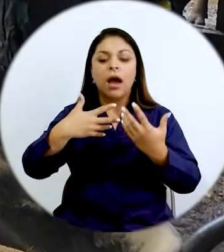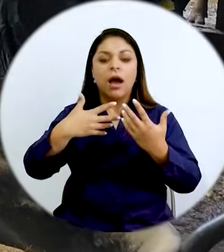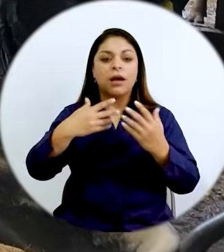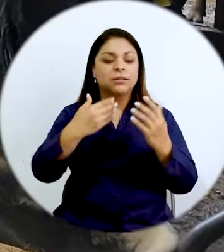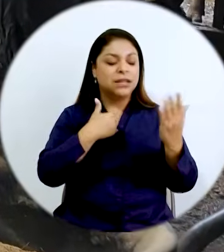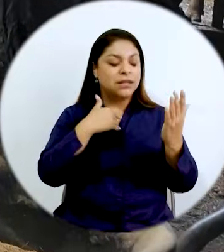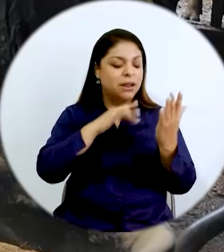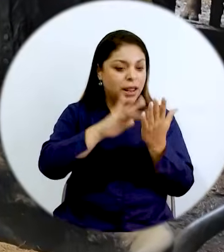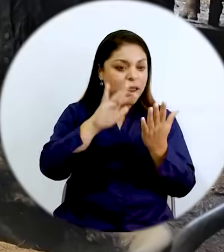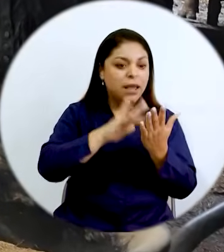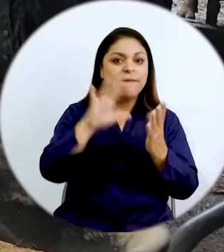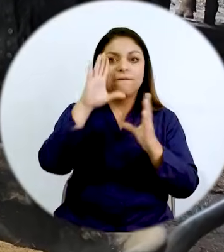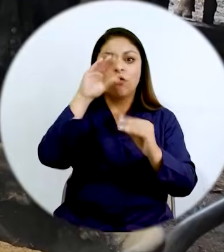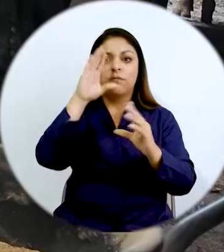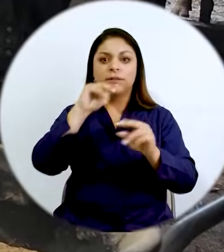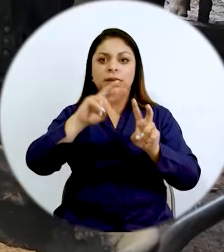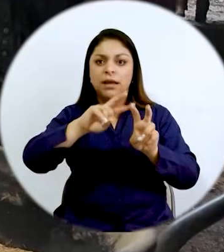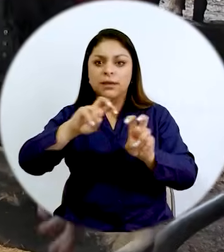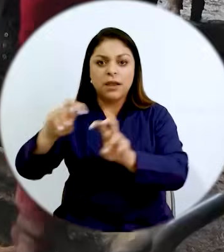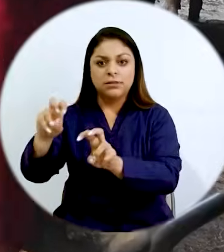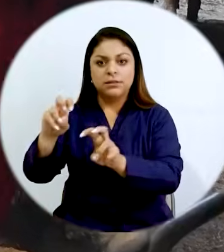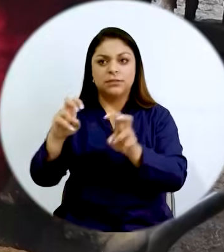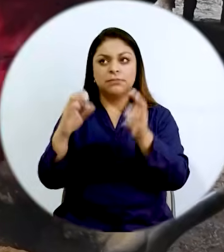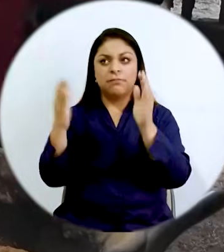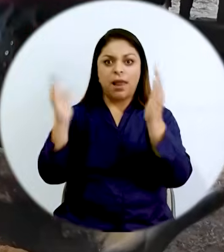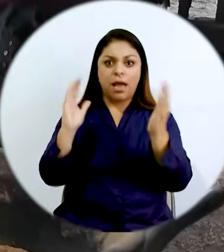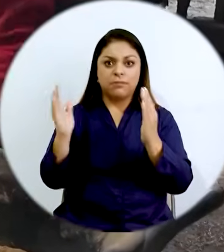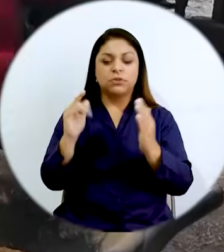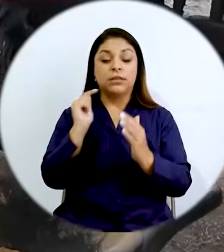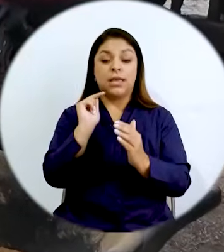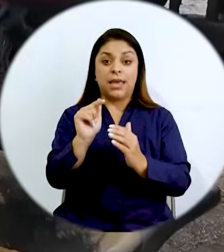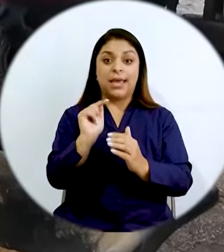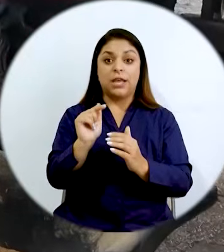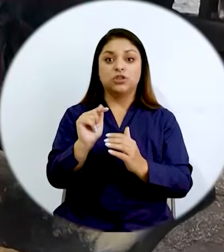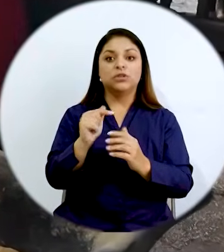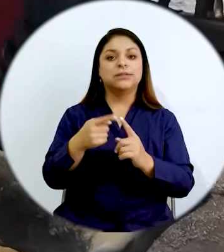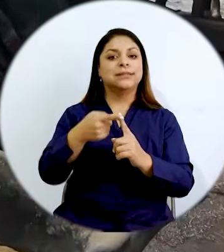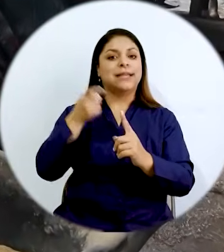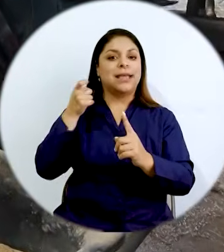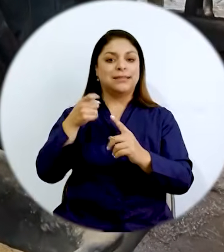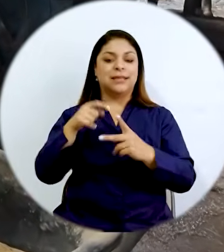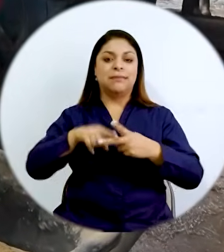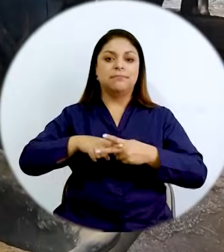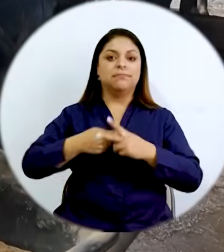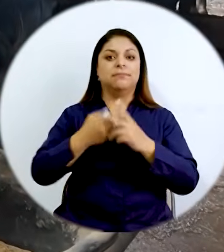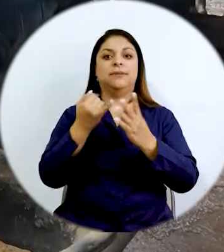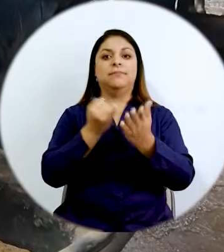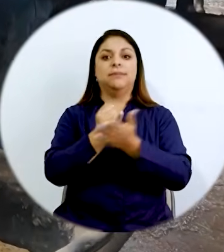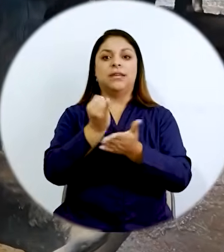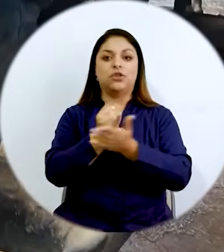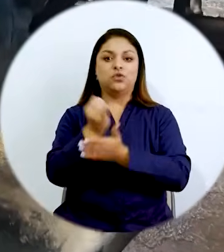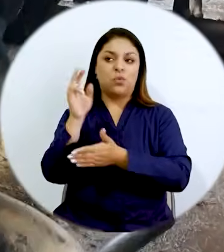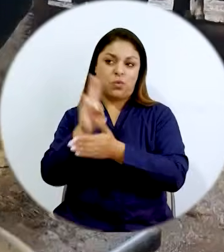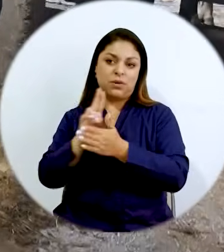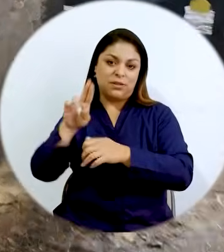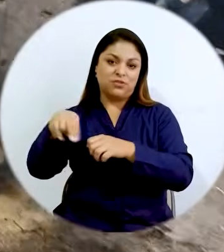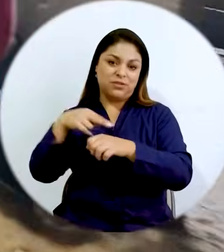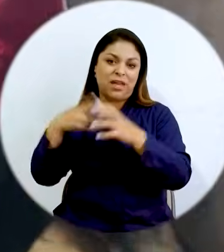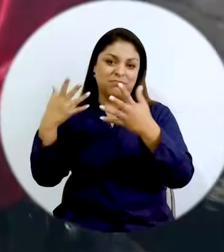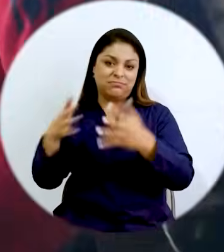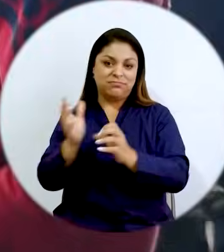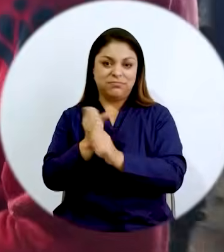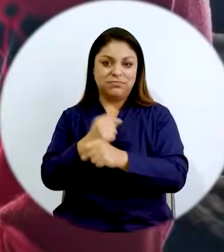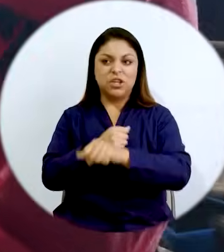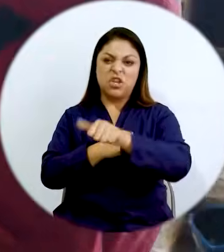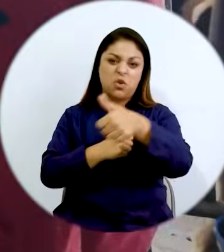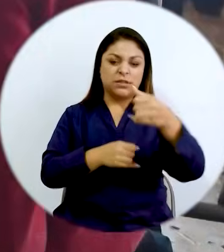los datos o del análisis o de los parámetros viene mucho a partir de la investigación que ha hecho Universidad Nacional y otras